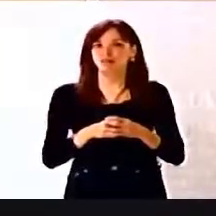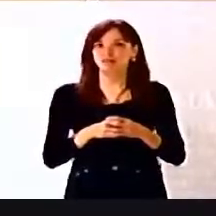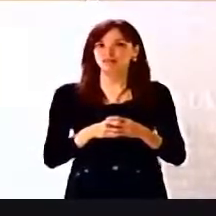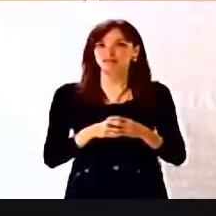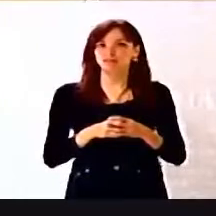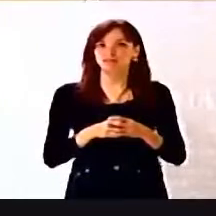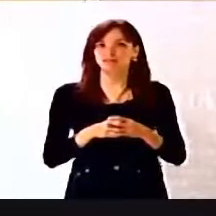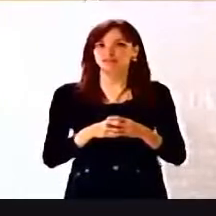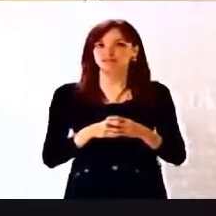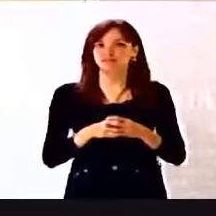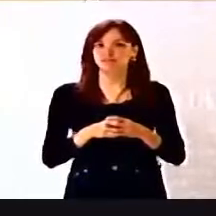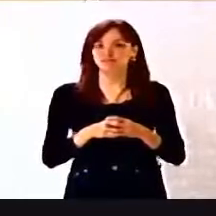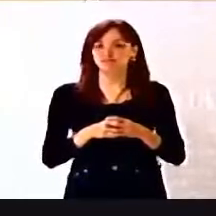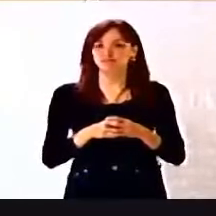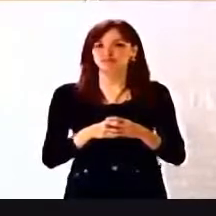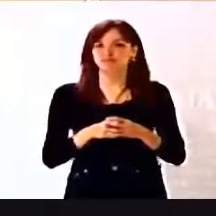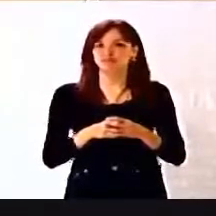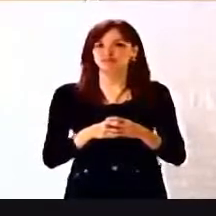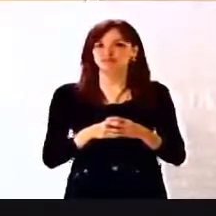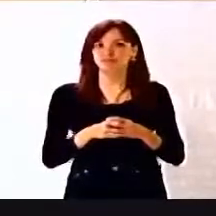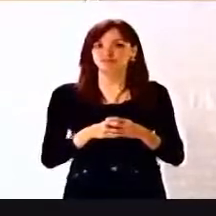de